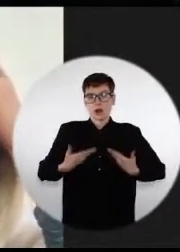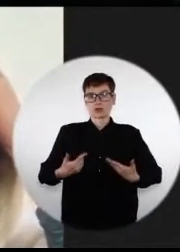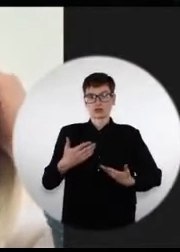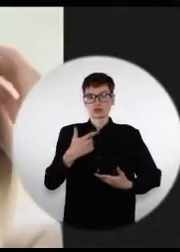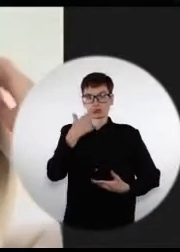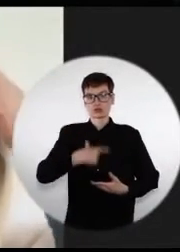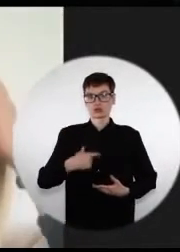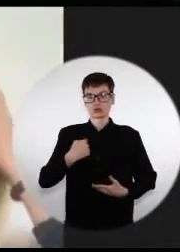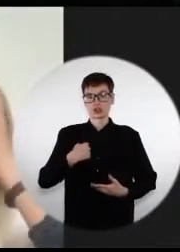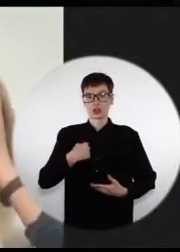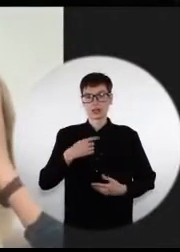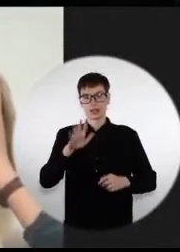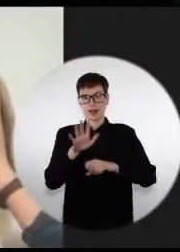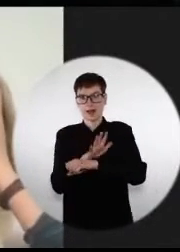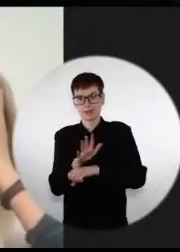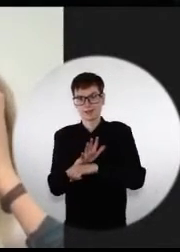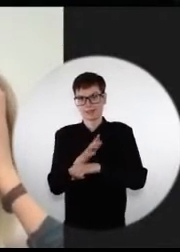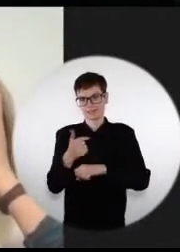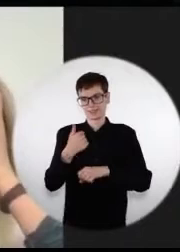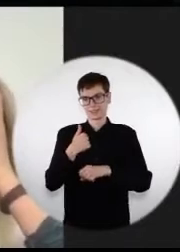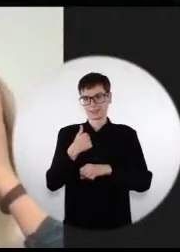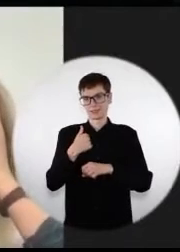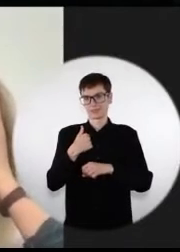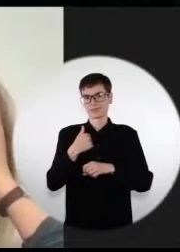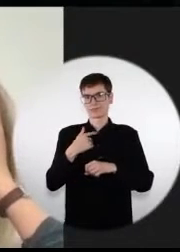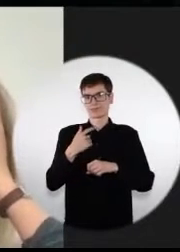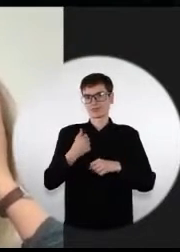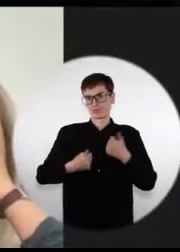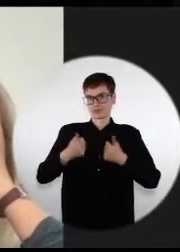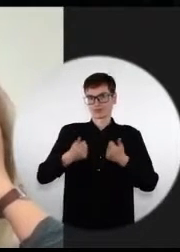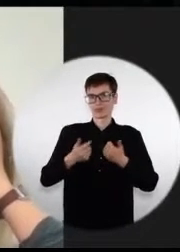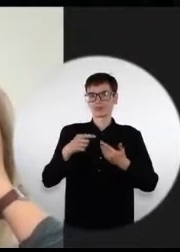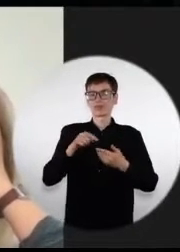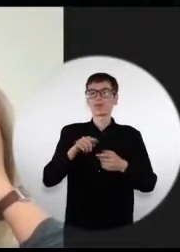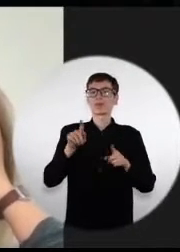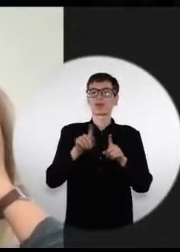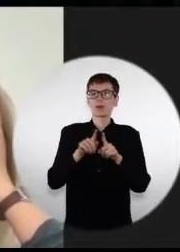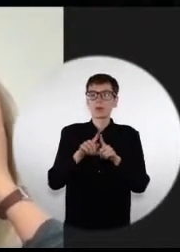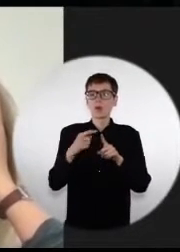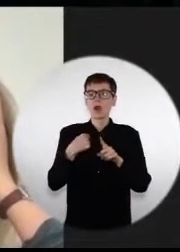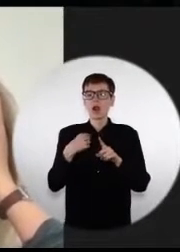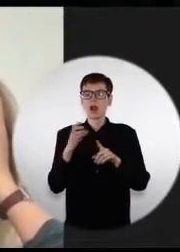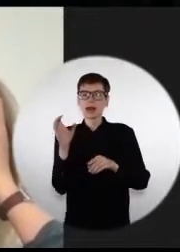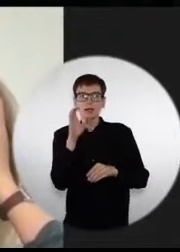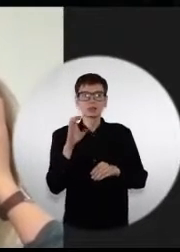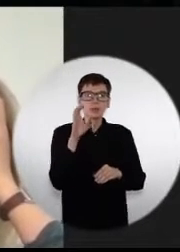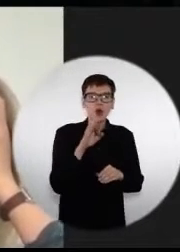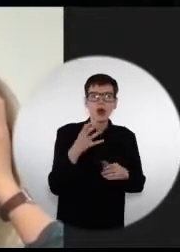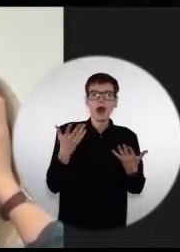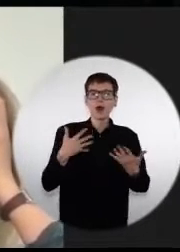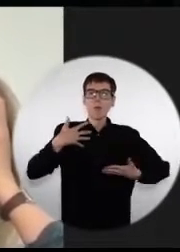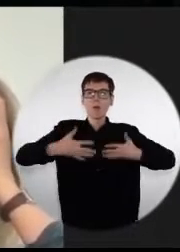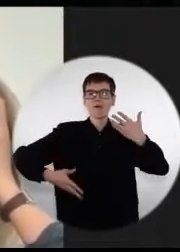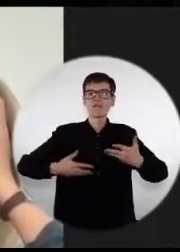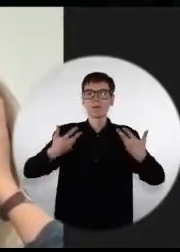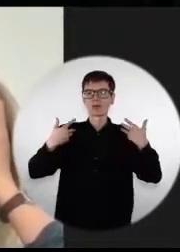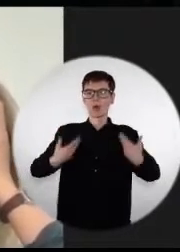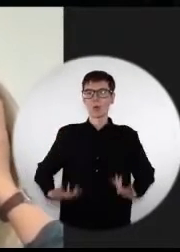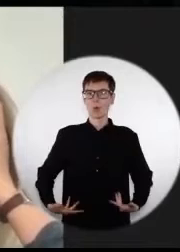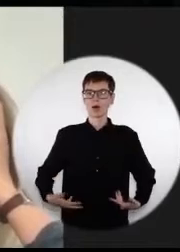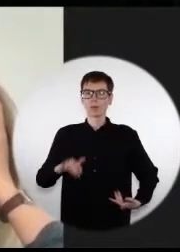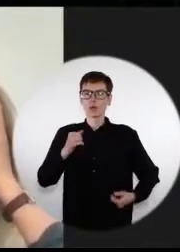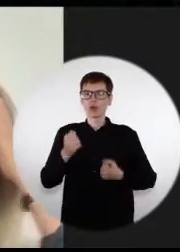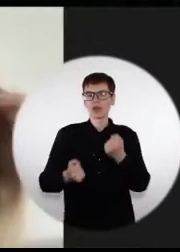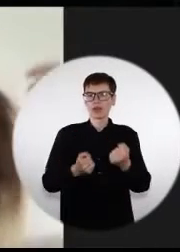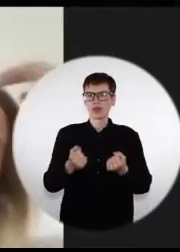otros pero que un momento de mi vida como soy actriz de profesión buscando nuevos lenguajes sobre todo